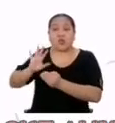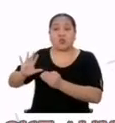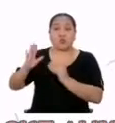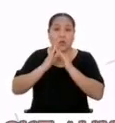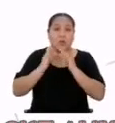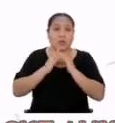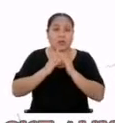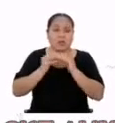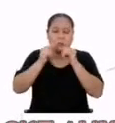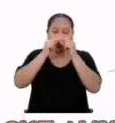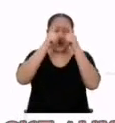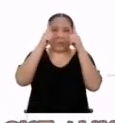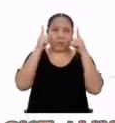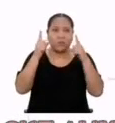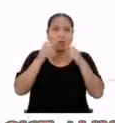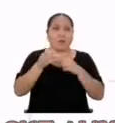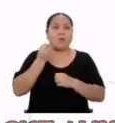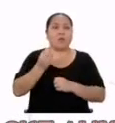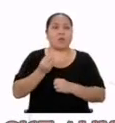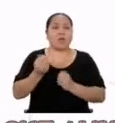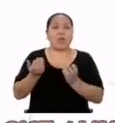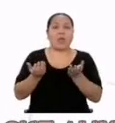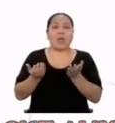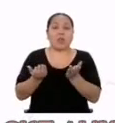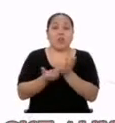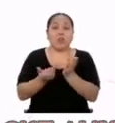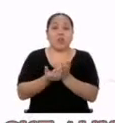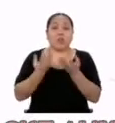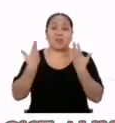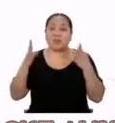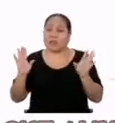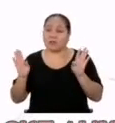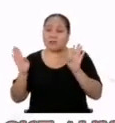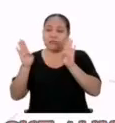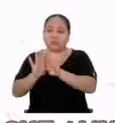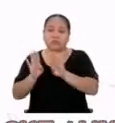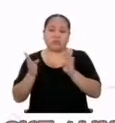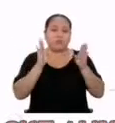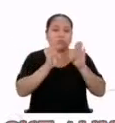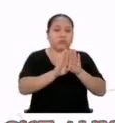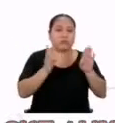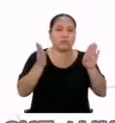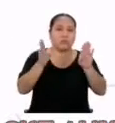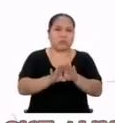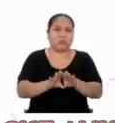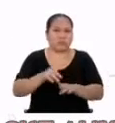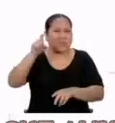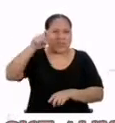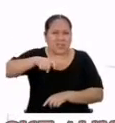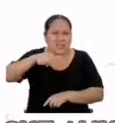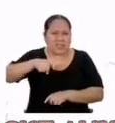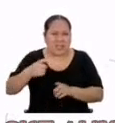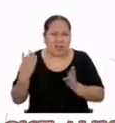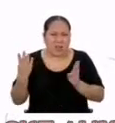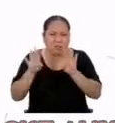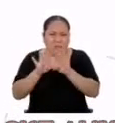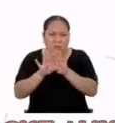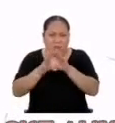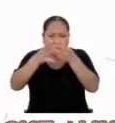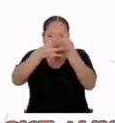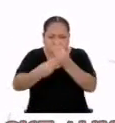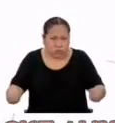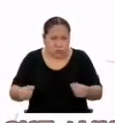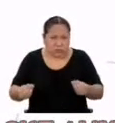Muy sorprendente porque las escuelas ya estaban cerradas. ¿Era necesario destruirlas también?